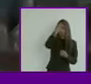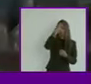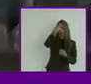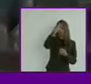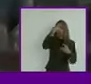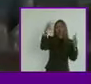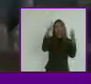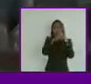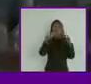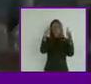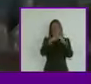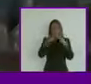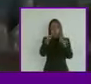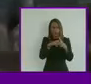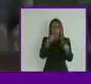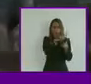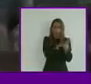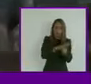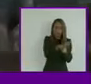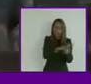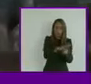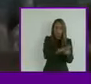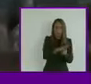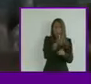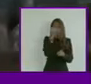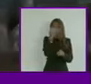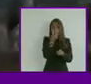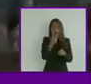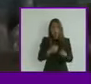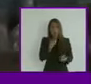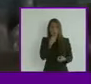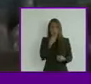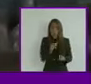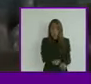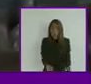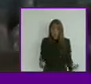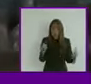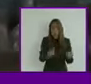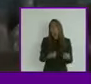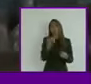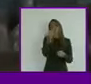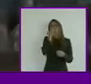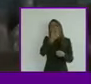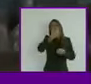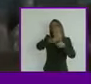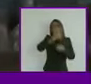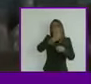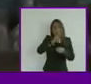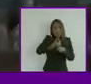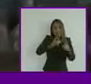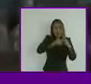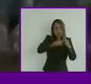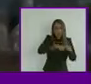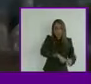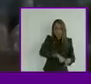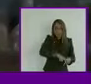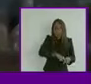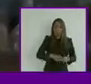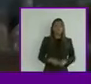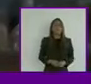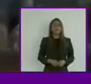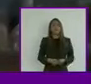violencia, esté incrementando en niveles hasta básicos en educación y en estos casos pues cambiando